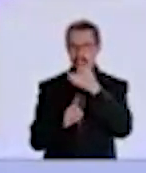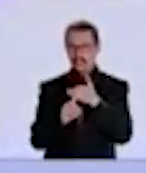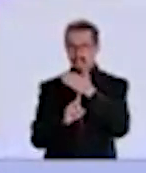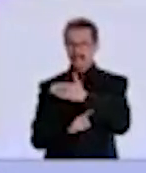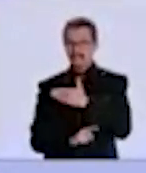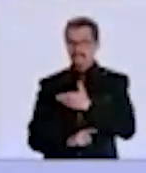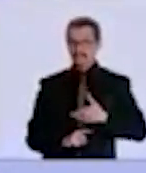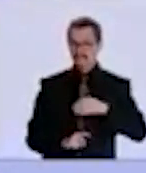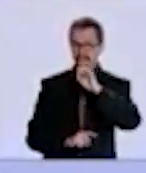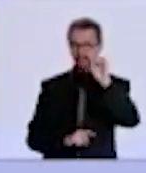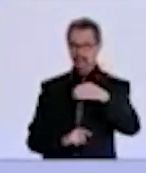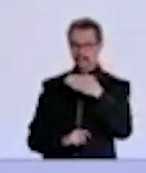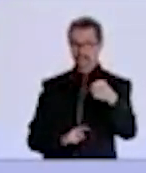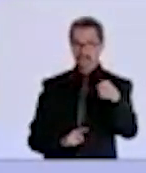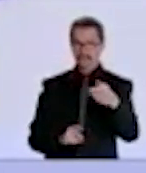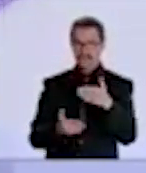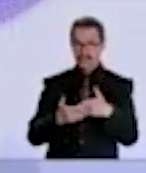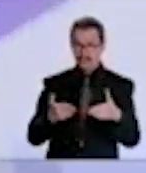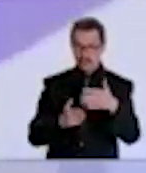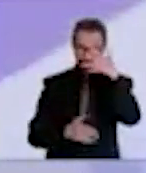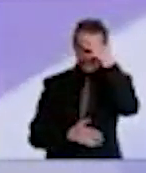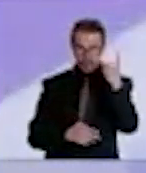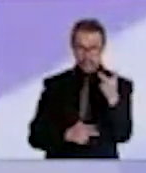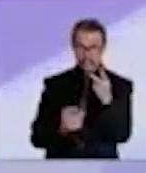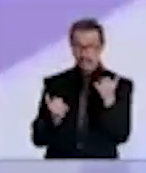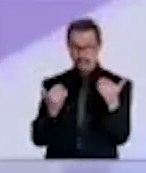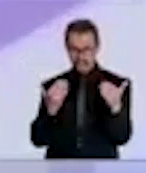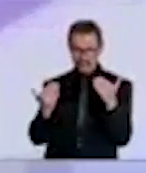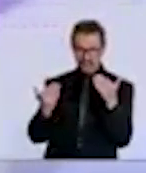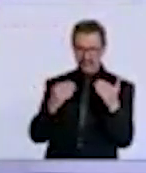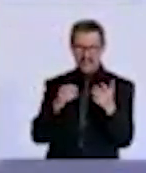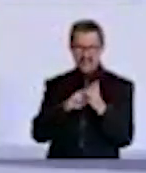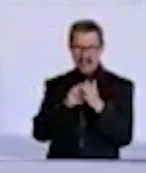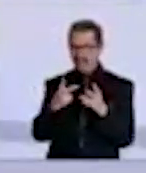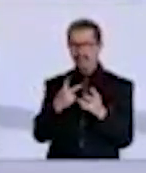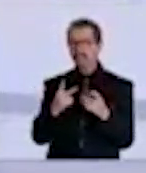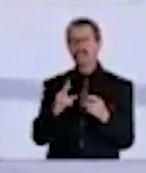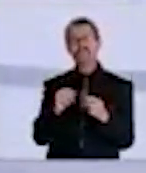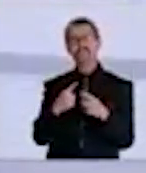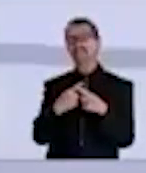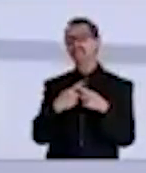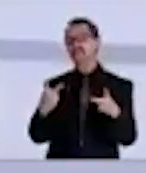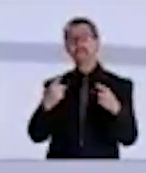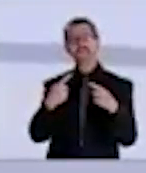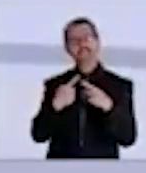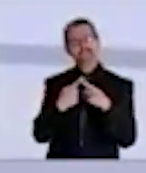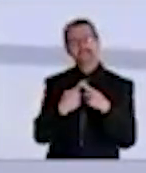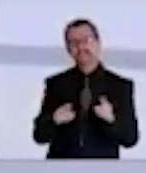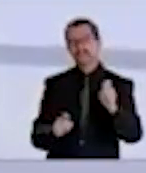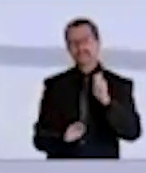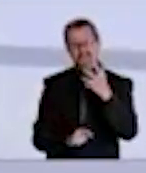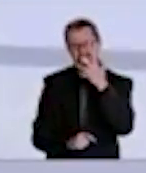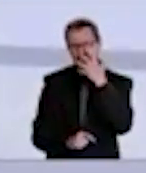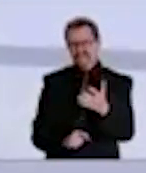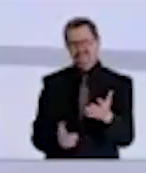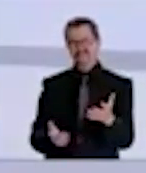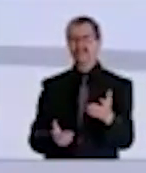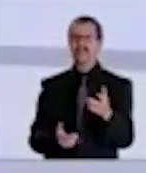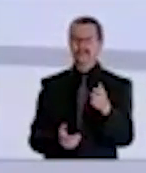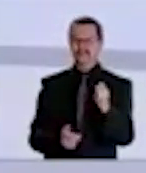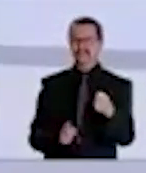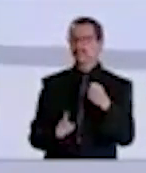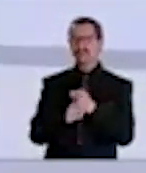otro el perfil de las deportaciones y el problema empezó este día el problema empezó el día